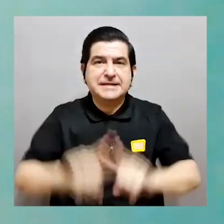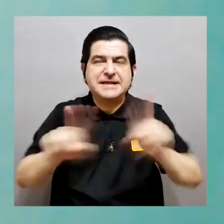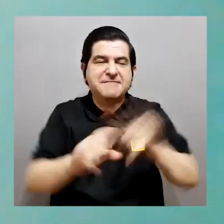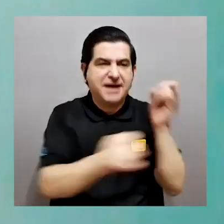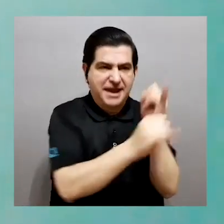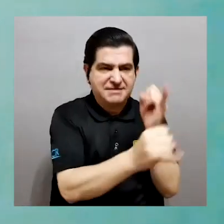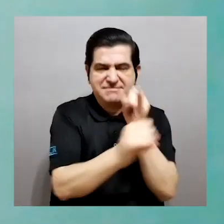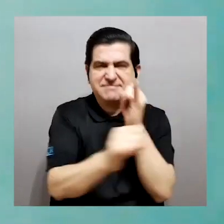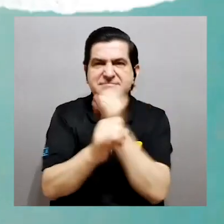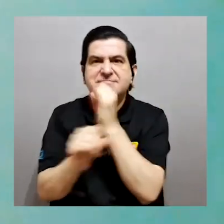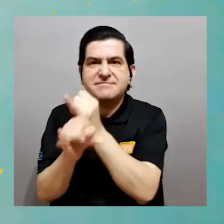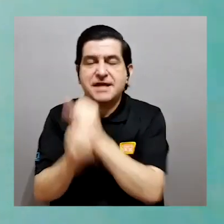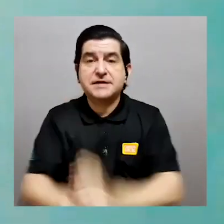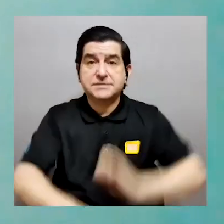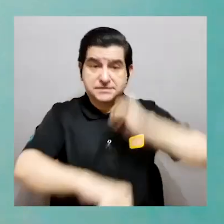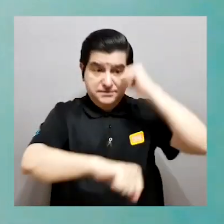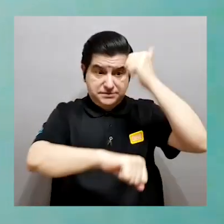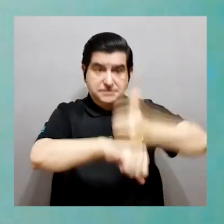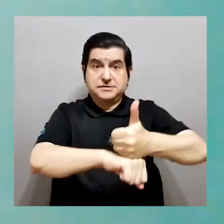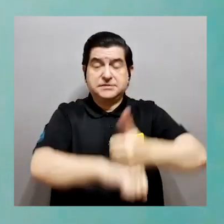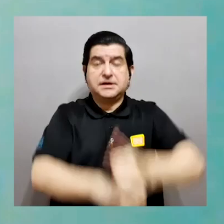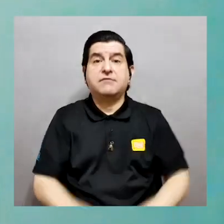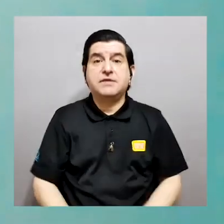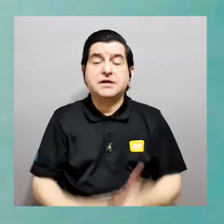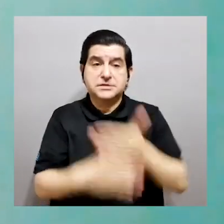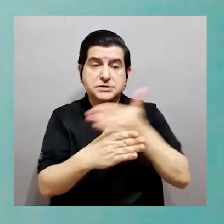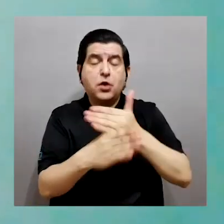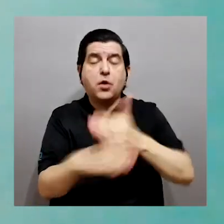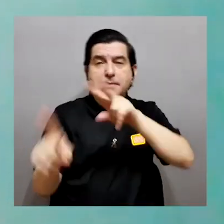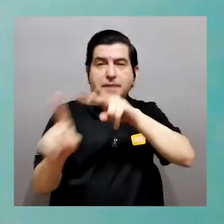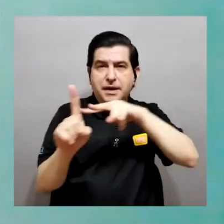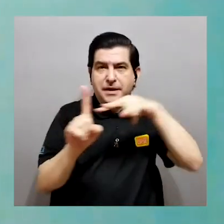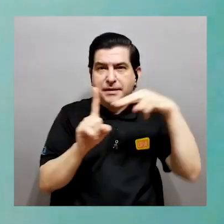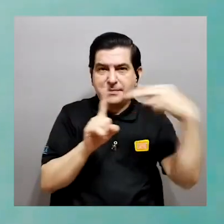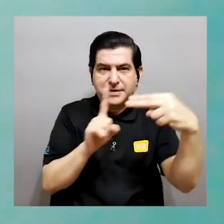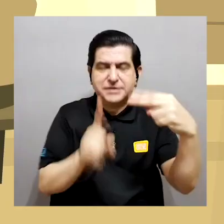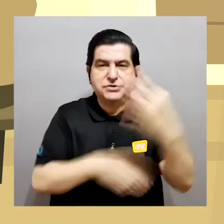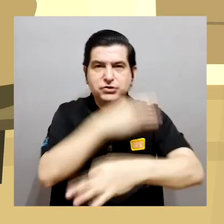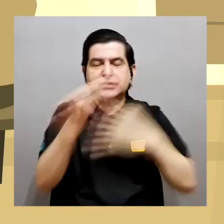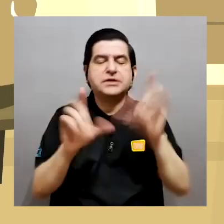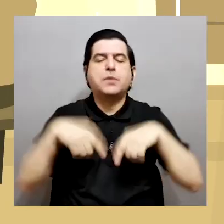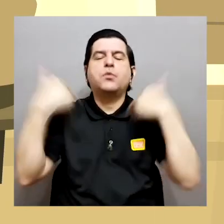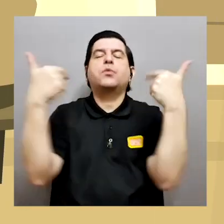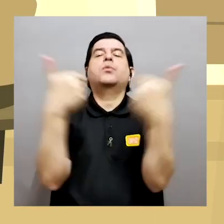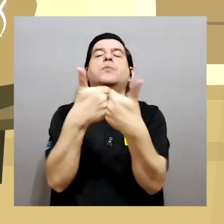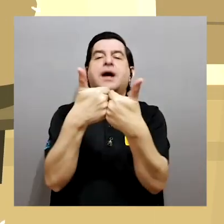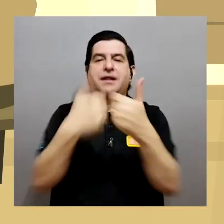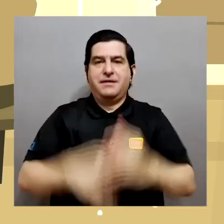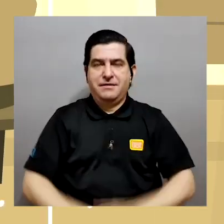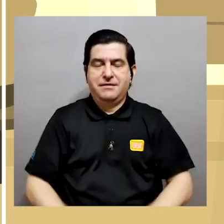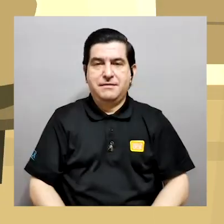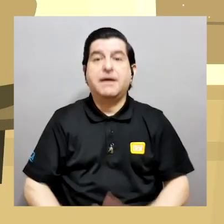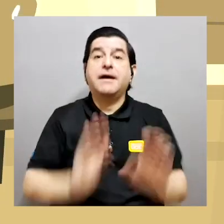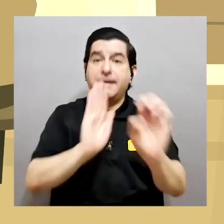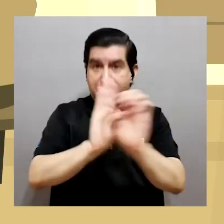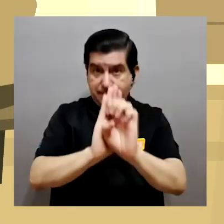algunas de las instituciones que fueron creadas y comparten una visión más colectiva,